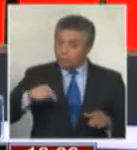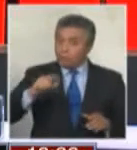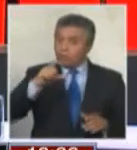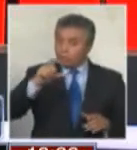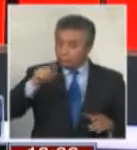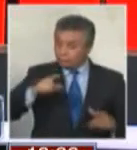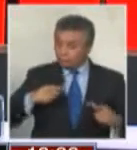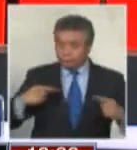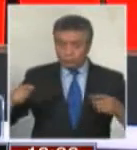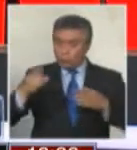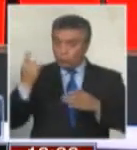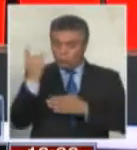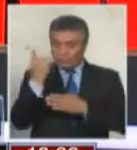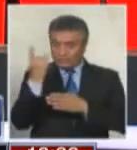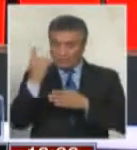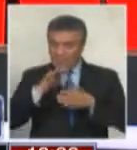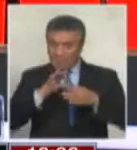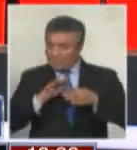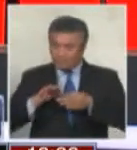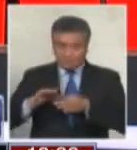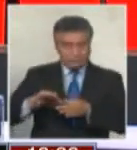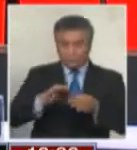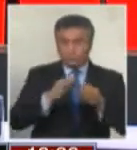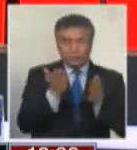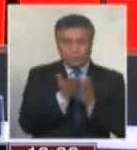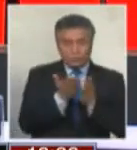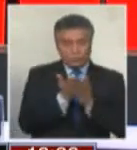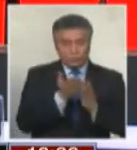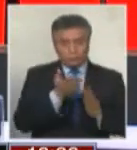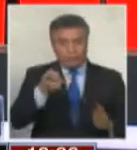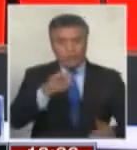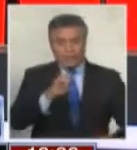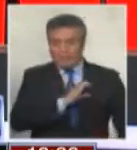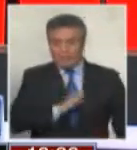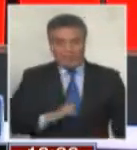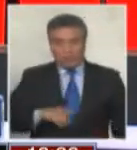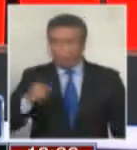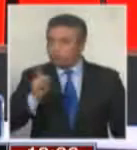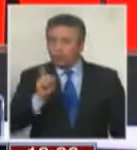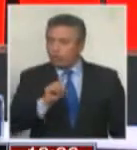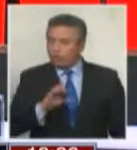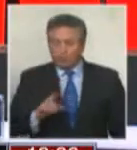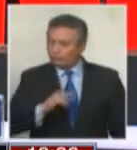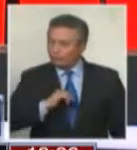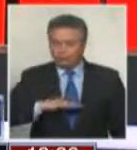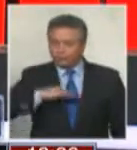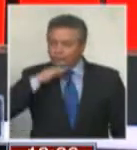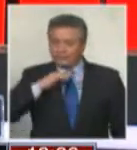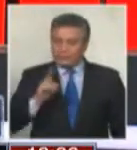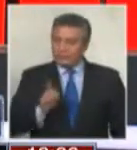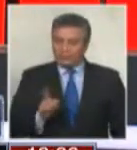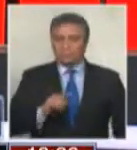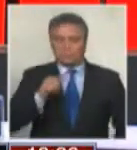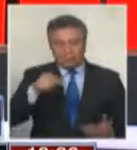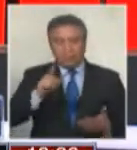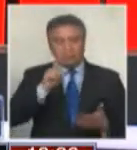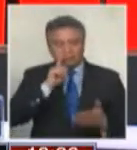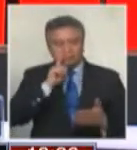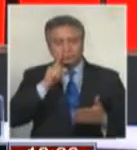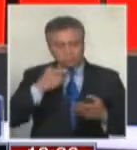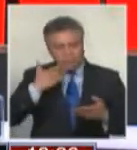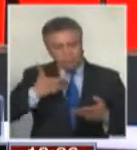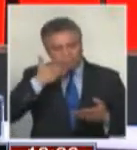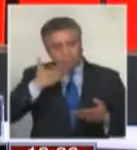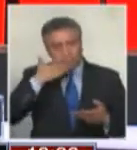de universidades estatales de chile no es suficiente para ahondar en este tema vamos a conversar a esta hora con el protagonista de estas declaraciones